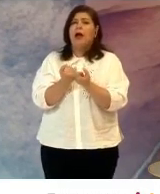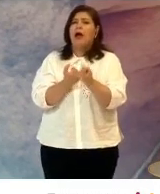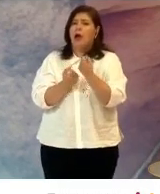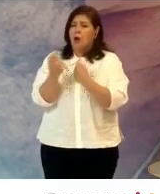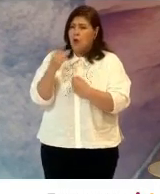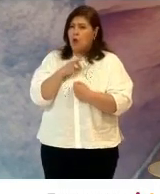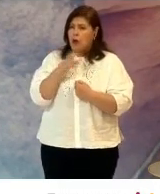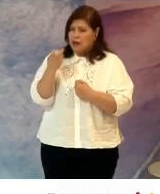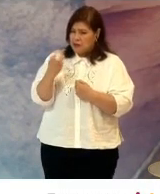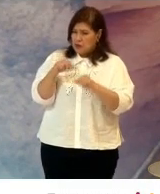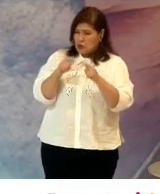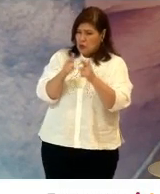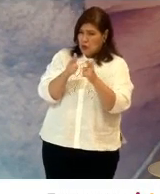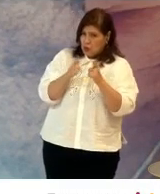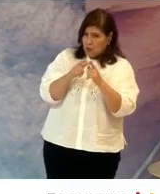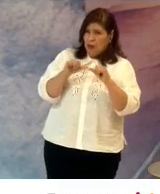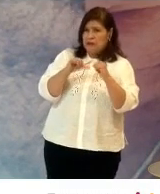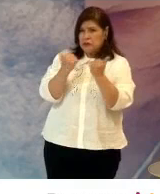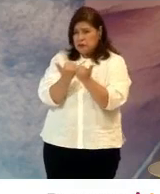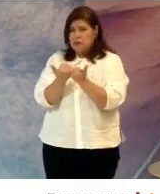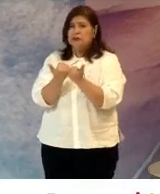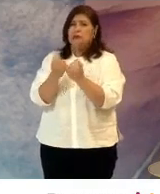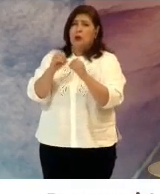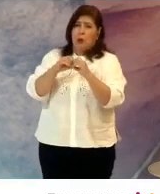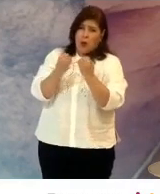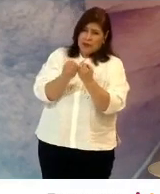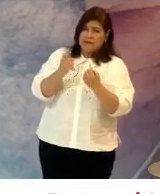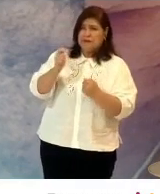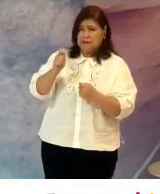la mayoría fundaciones y ONGs.